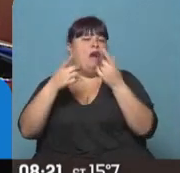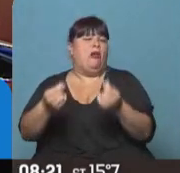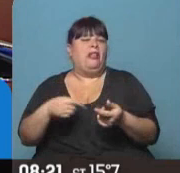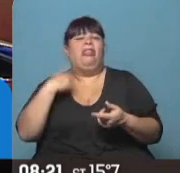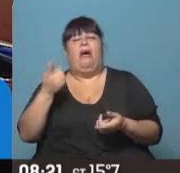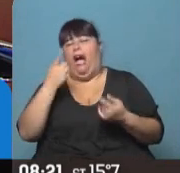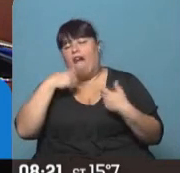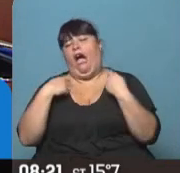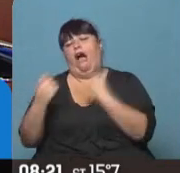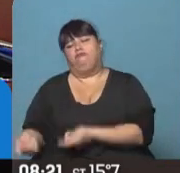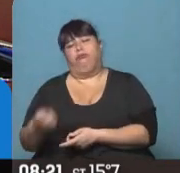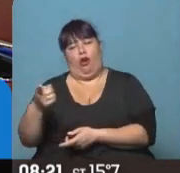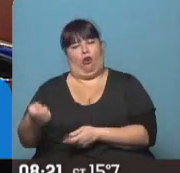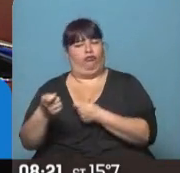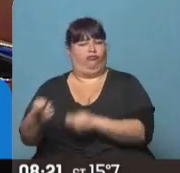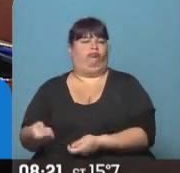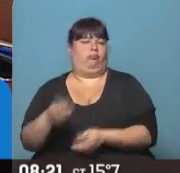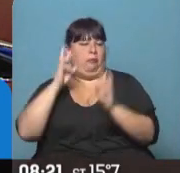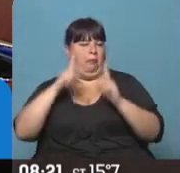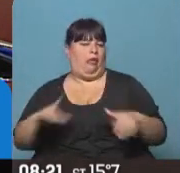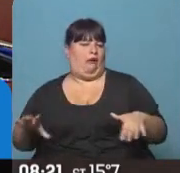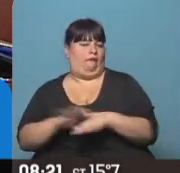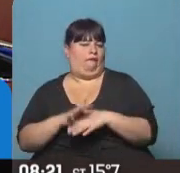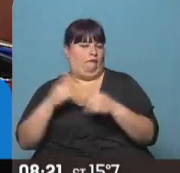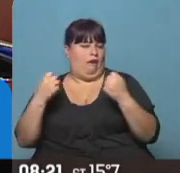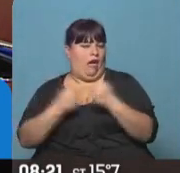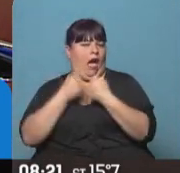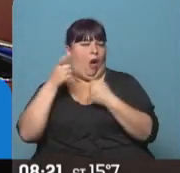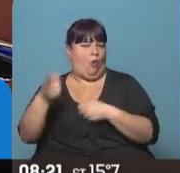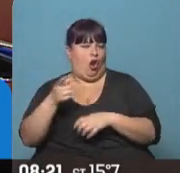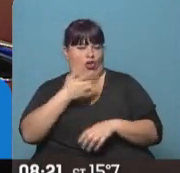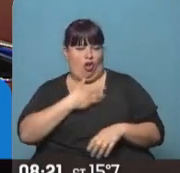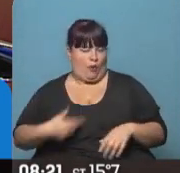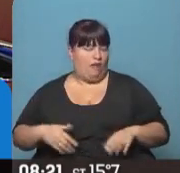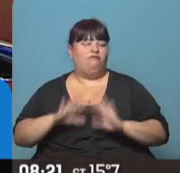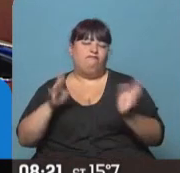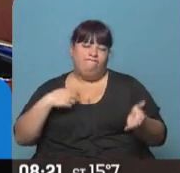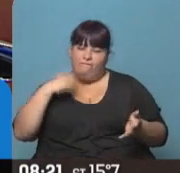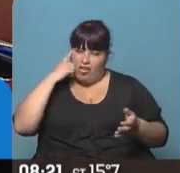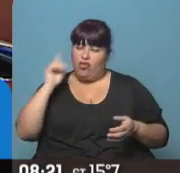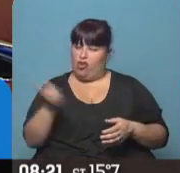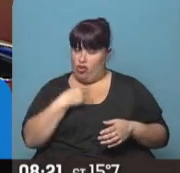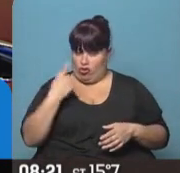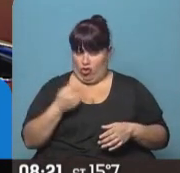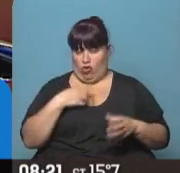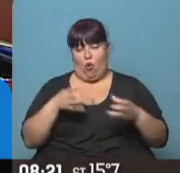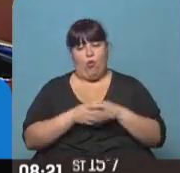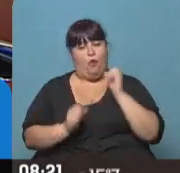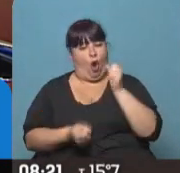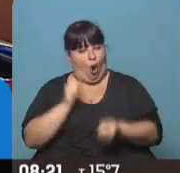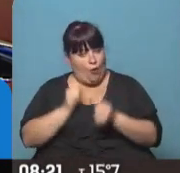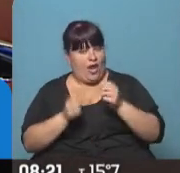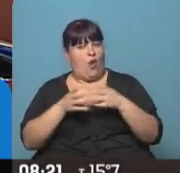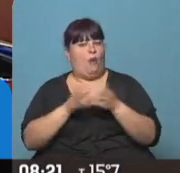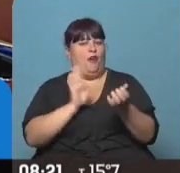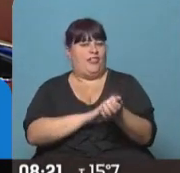pero luego son estratégicamente acuerdan con estas posiciones. Por eso nos parece a nosotros, desde el Partido Obrero, Frente